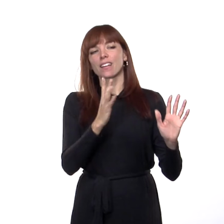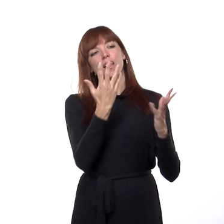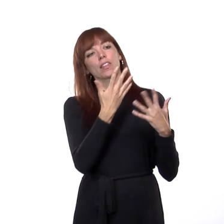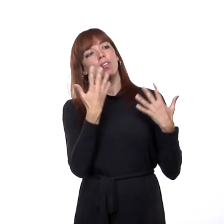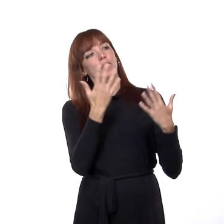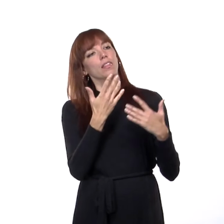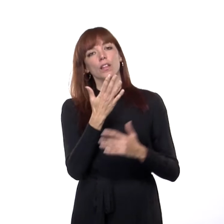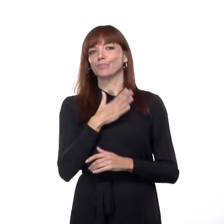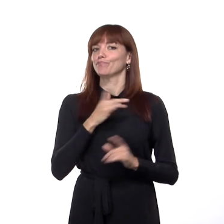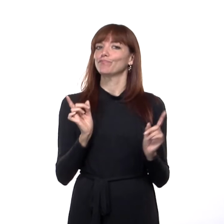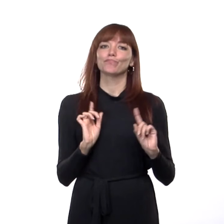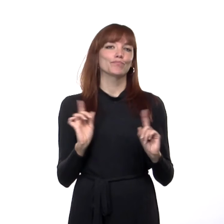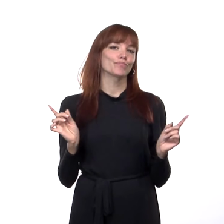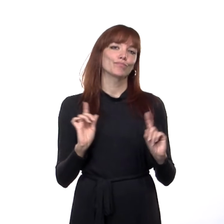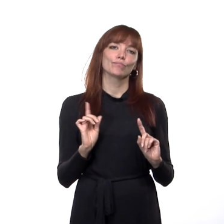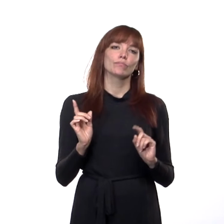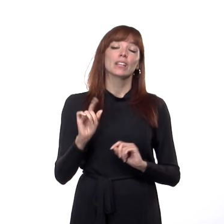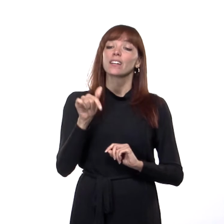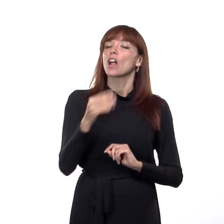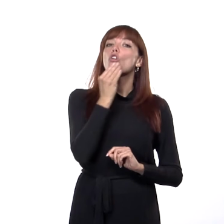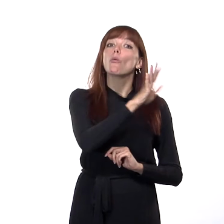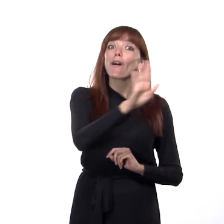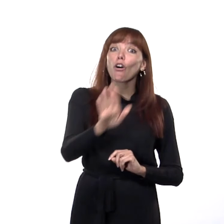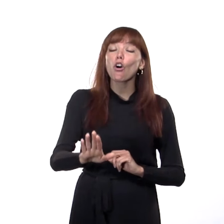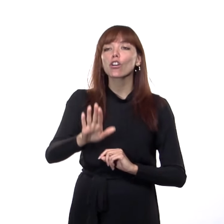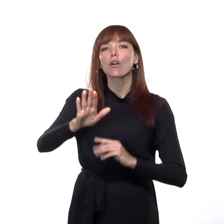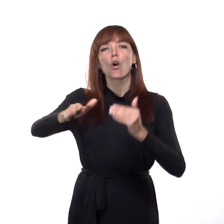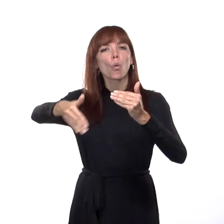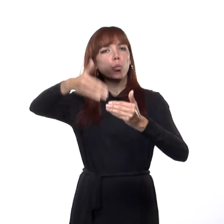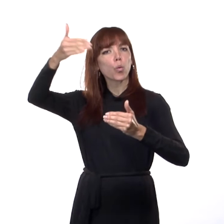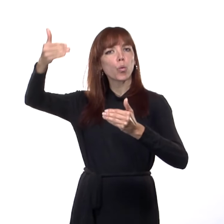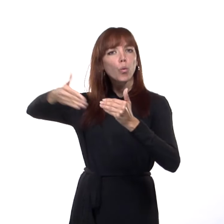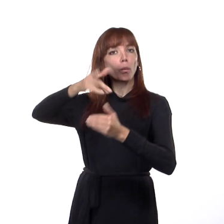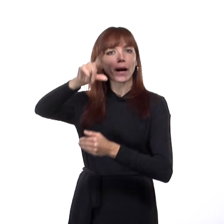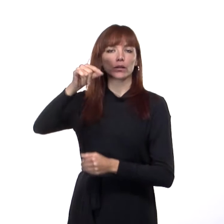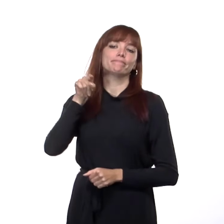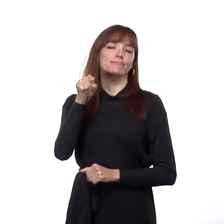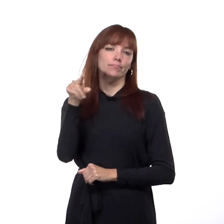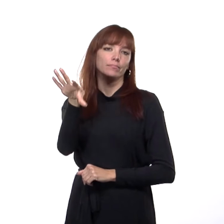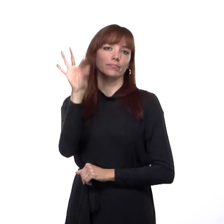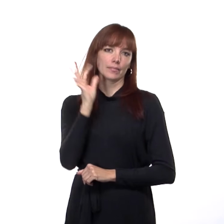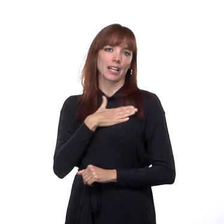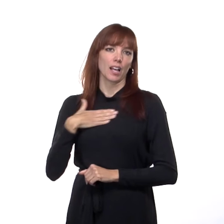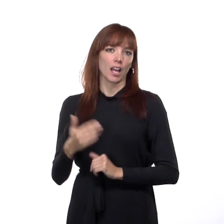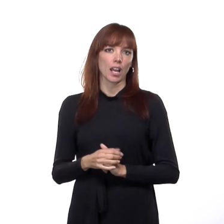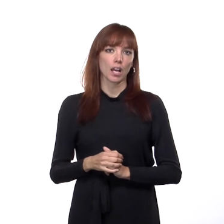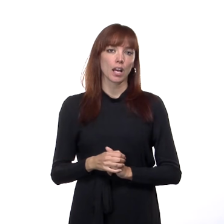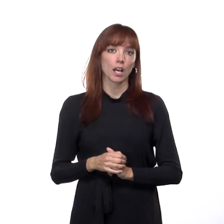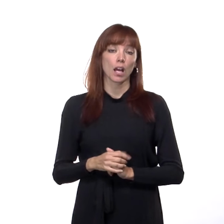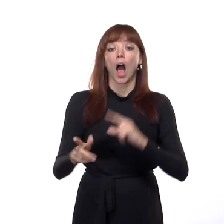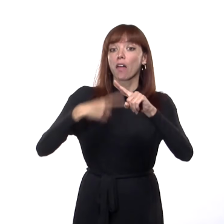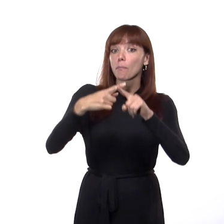sino que queremos lo último lo mejor y encima a ser posible a menos precio y además si en vez de ser